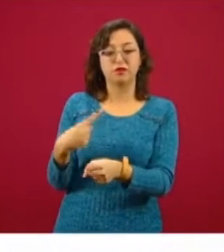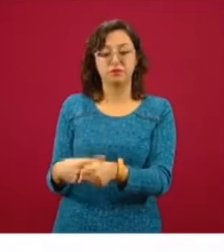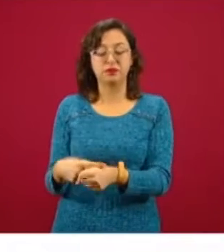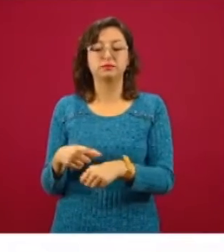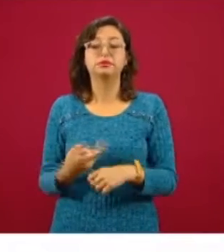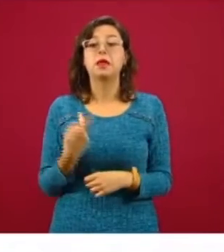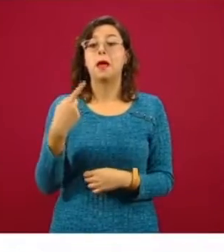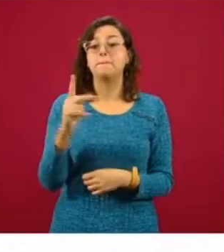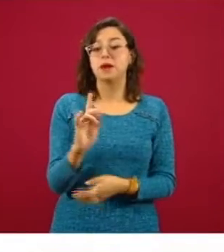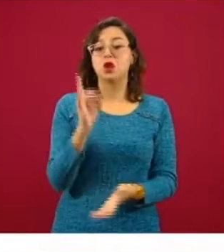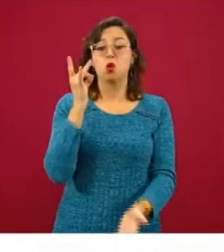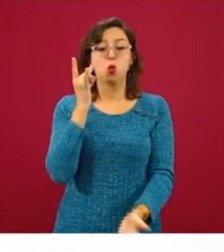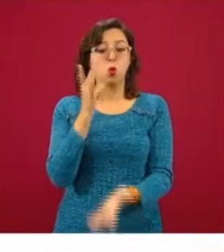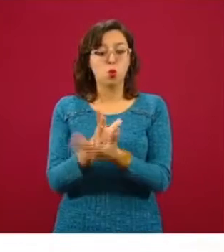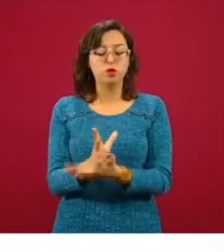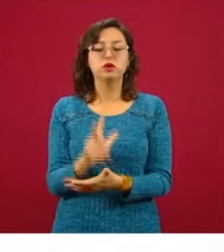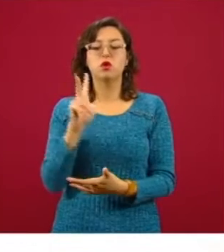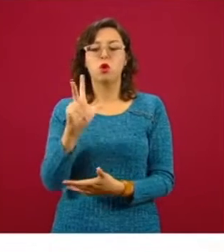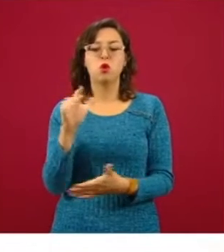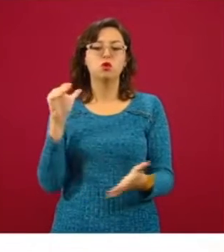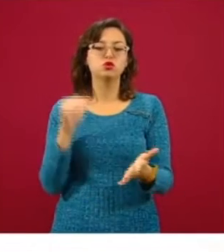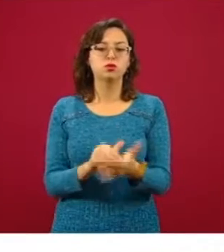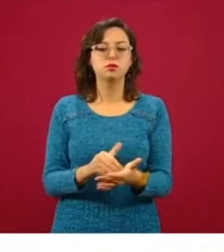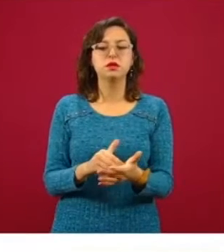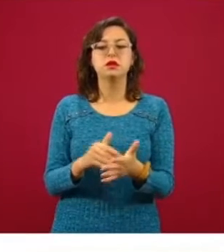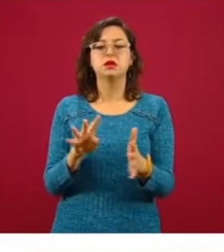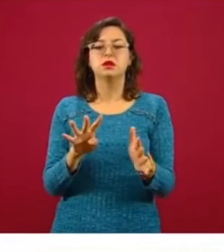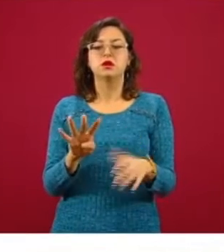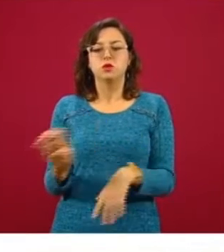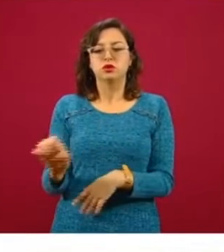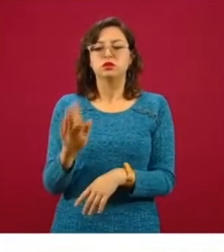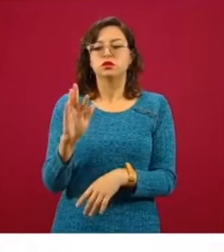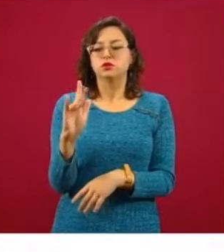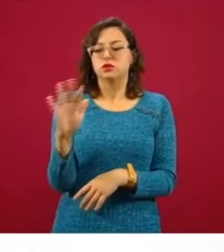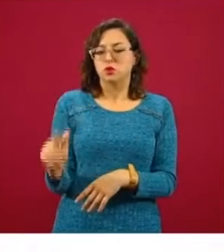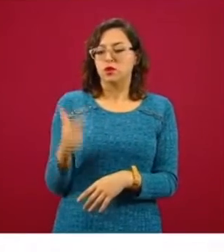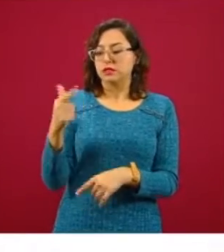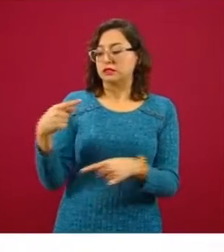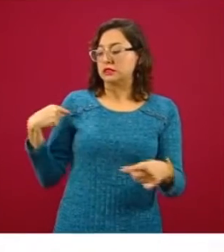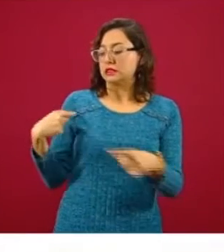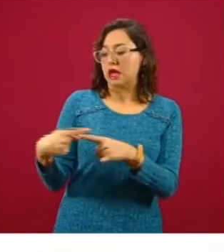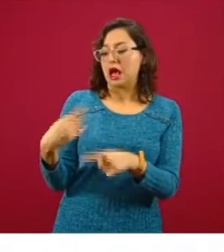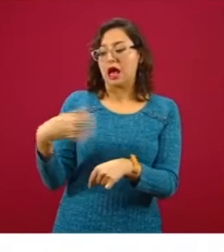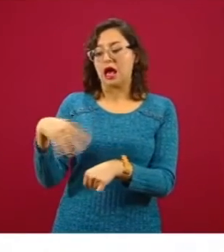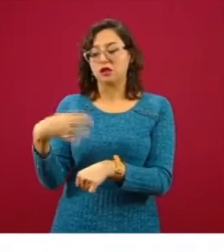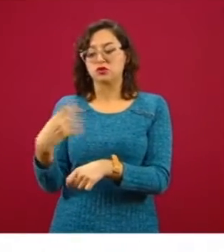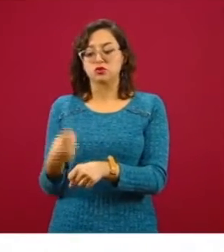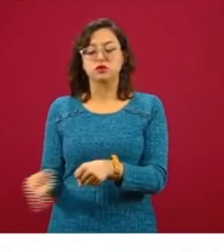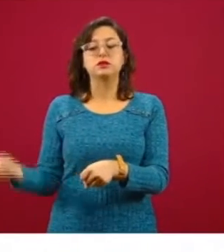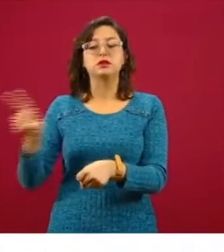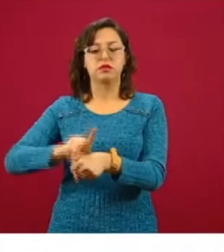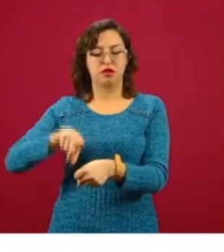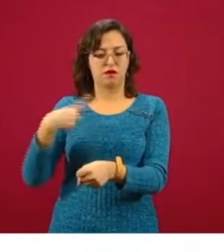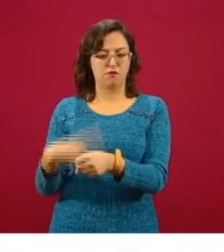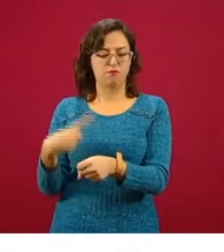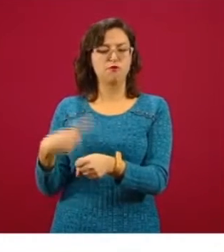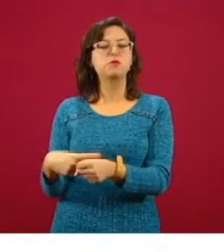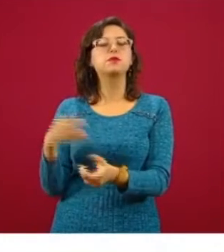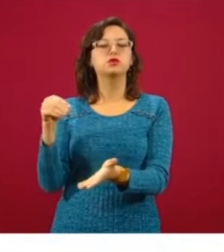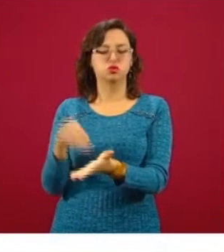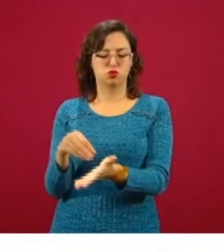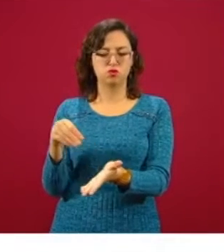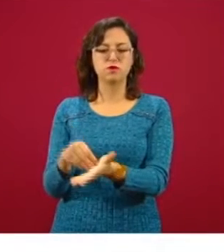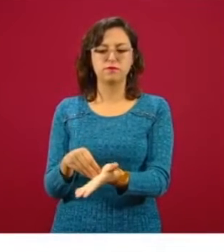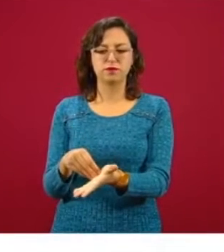8.457 de estas personas lo han tenido en los últimos 14 días y lo consideramos por lo tanto las personas que en este